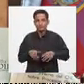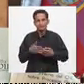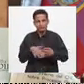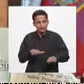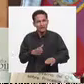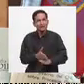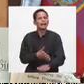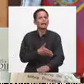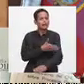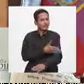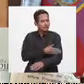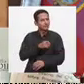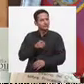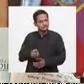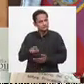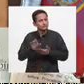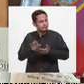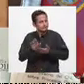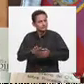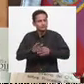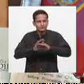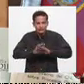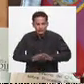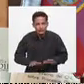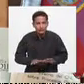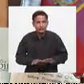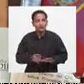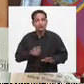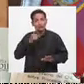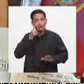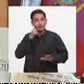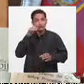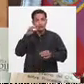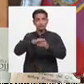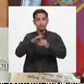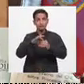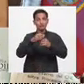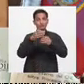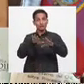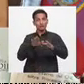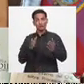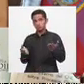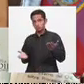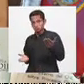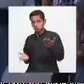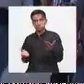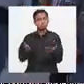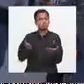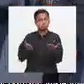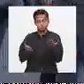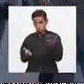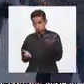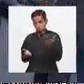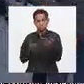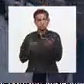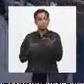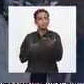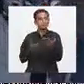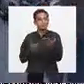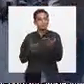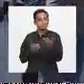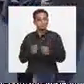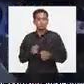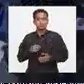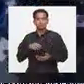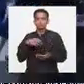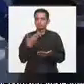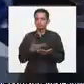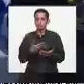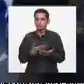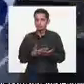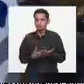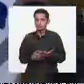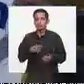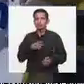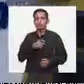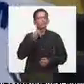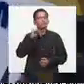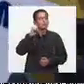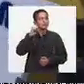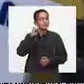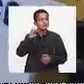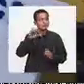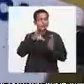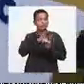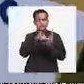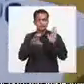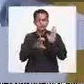que fueron su oferta de campaña cuando ya han sido elegidas las autoridades la rendición de cuentas y fiscalización es un derecho